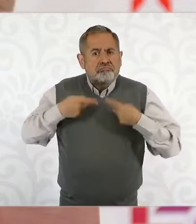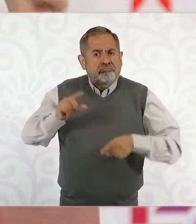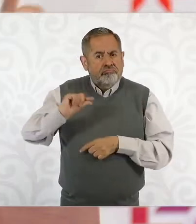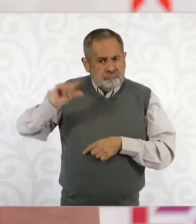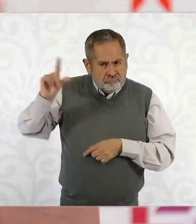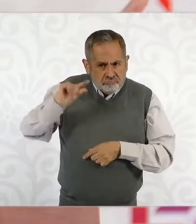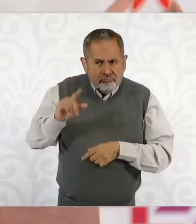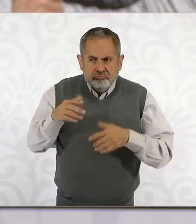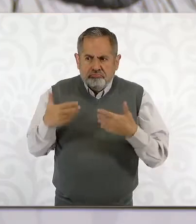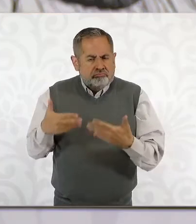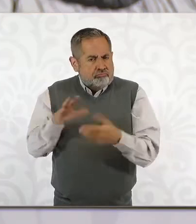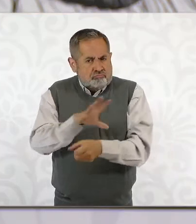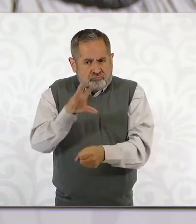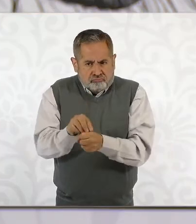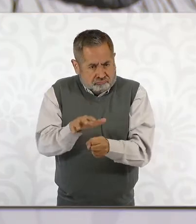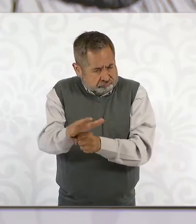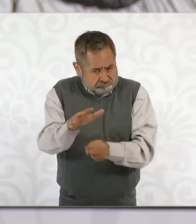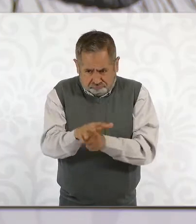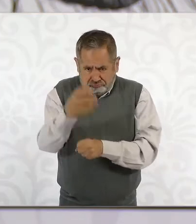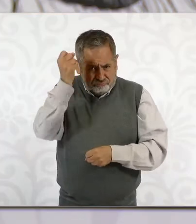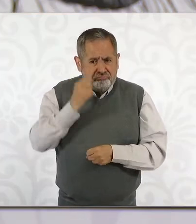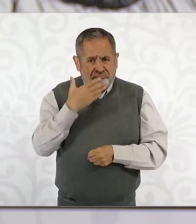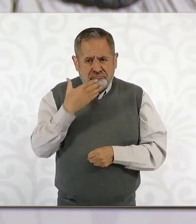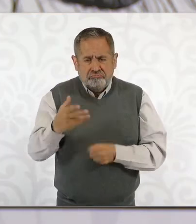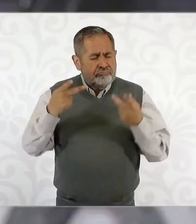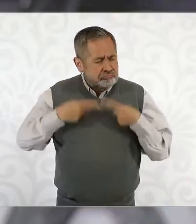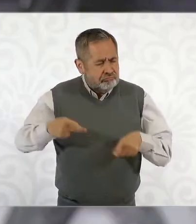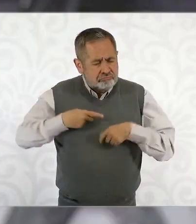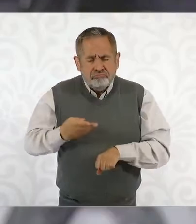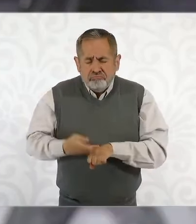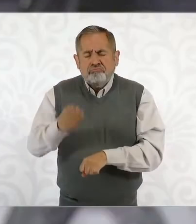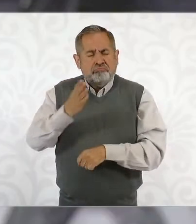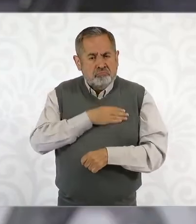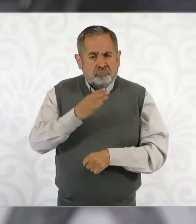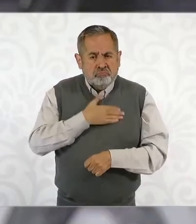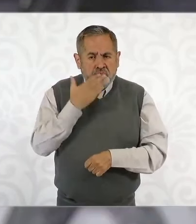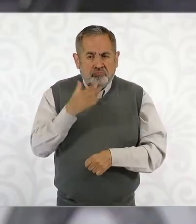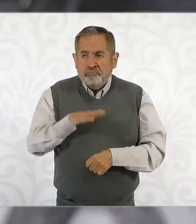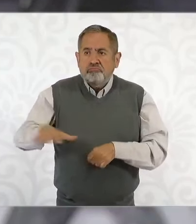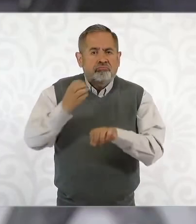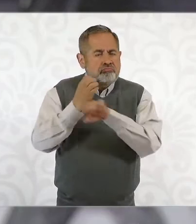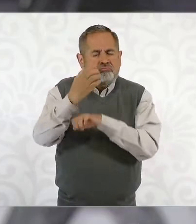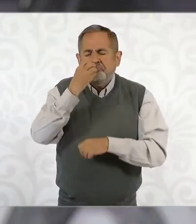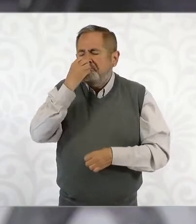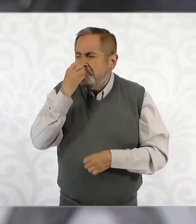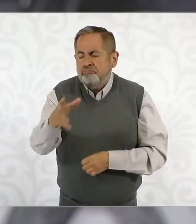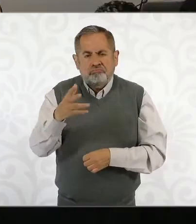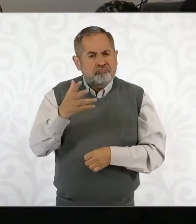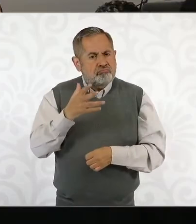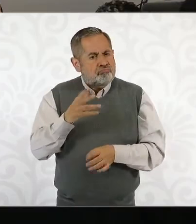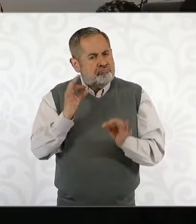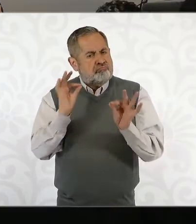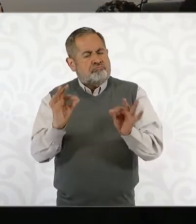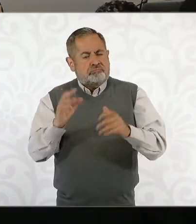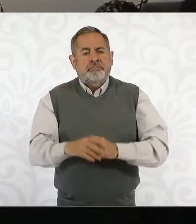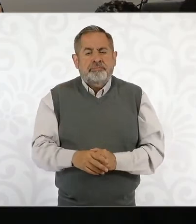profesionistas, de todo en Sinaloa, personas muy, muy buenas y es un gran estado Sinaloa, un gran estado.